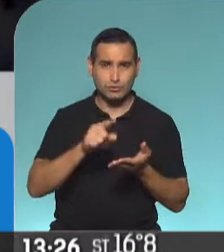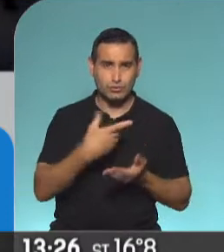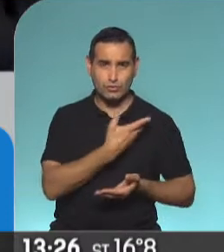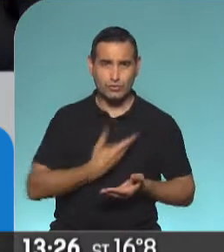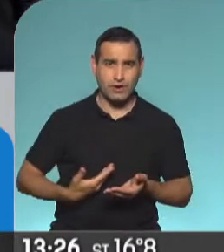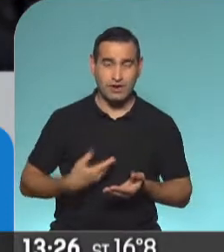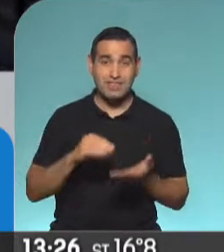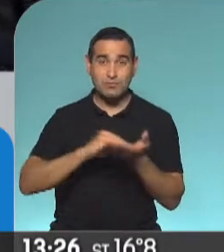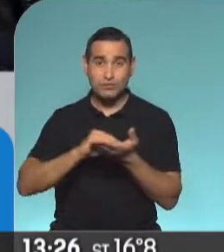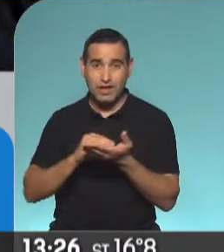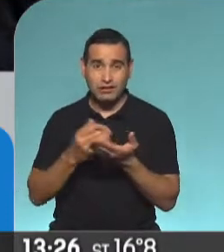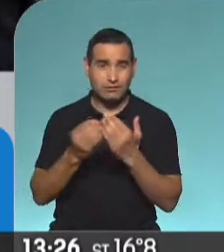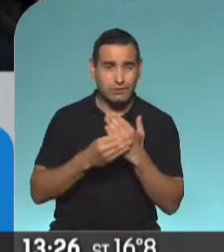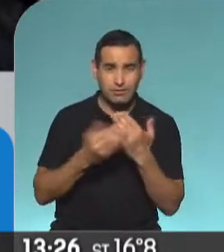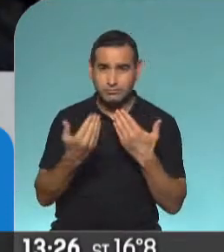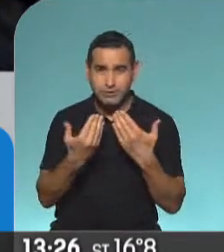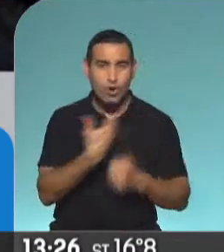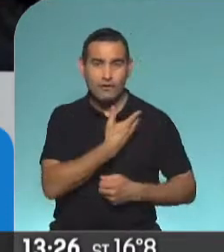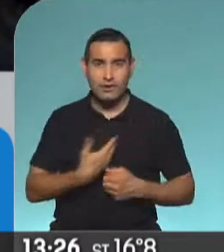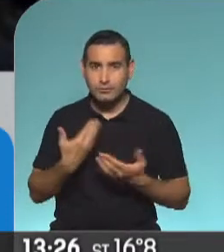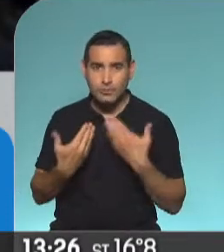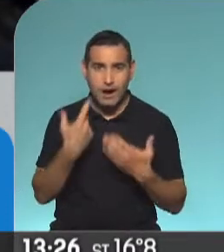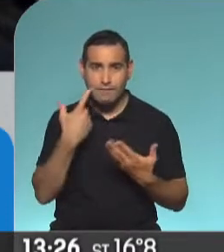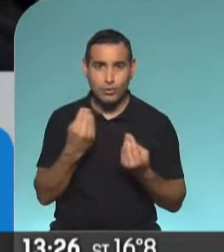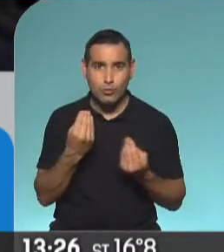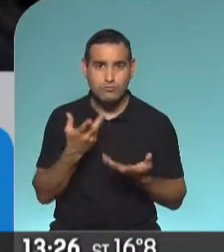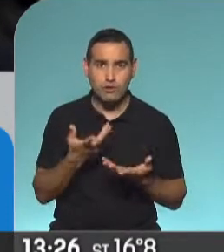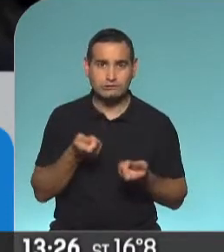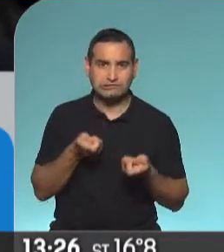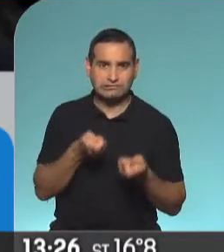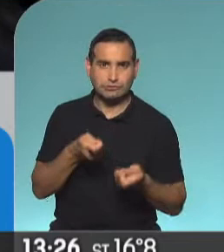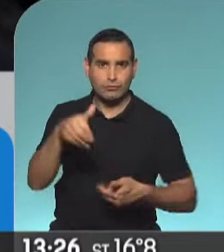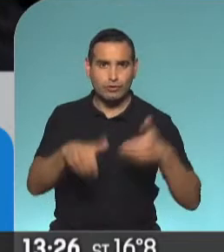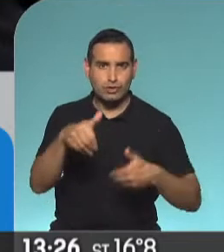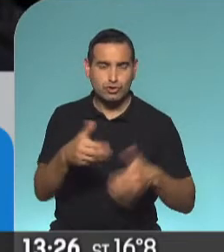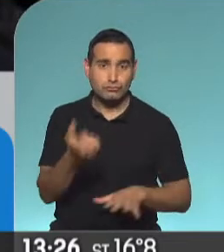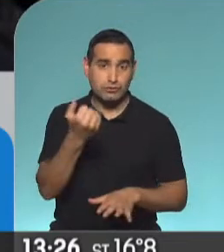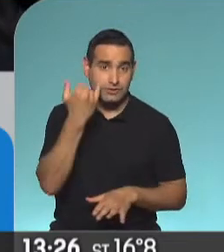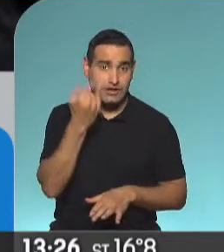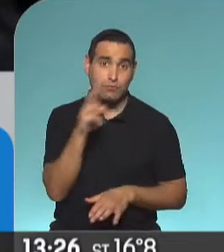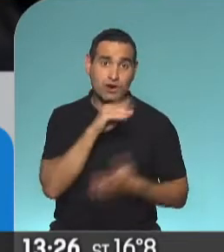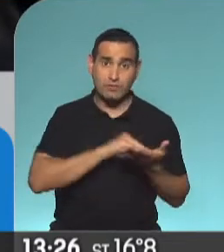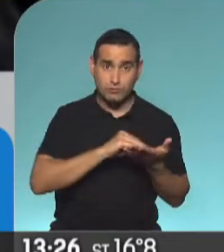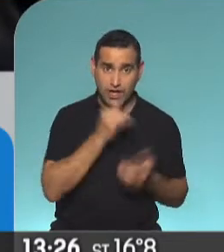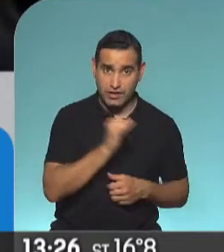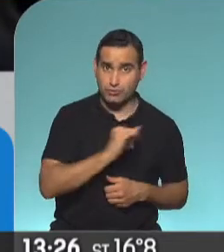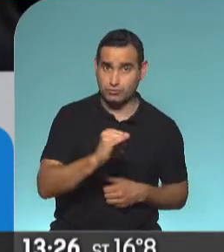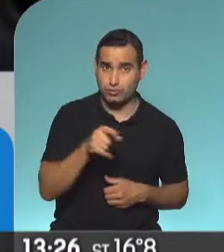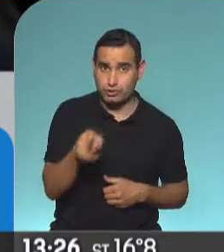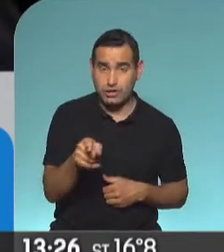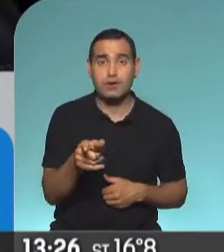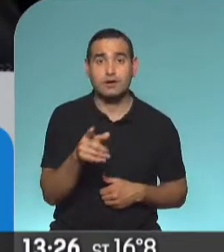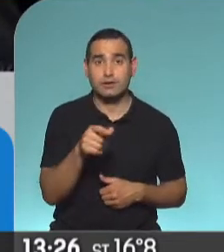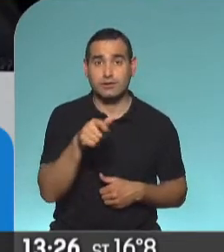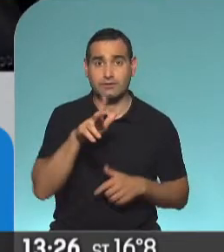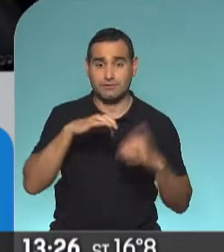hablando con diputados y gobernadores para inducirles el voto, cosa que fue denunciada por una diputada en